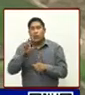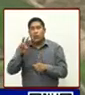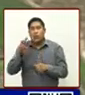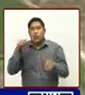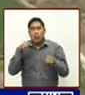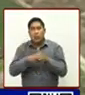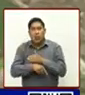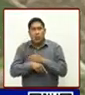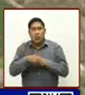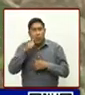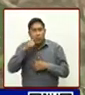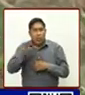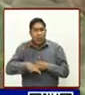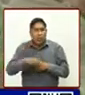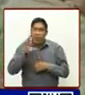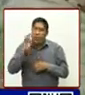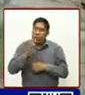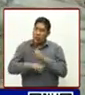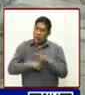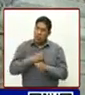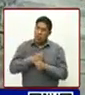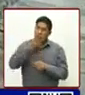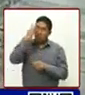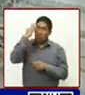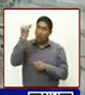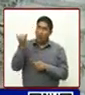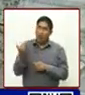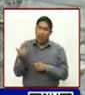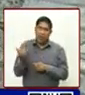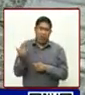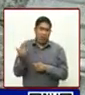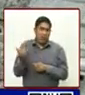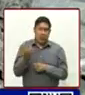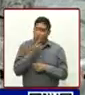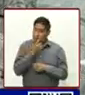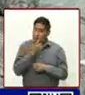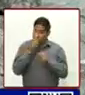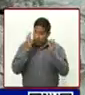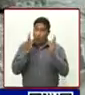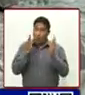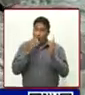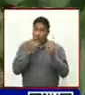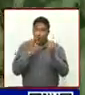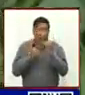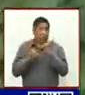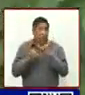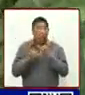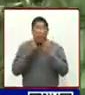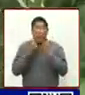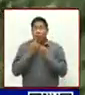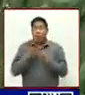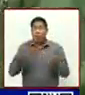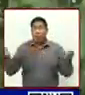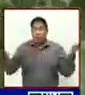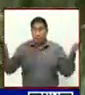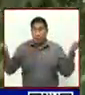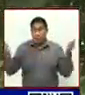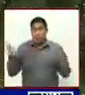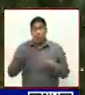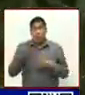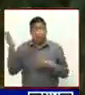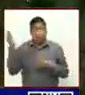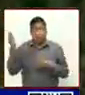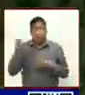mató a esta pequeña de 7. ¿Cuáles fueron los móviles? Estaremos muy atentos a las declaraciones que